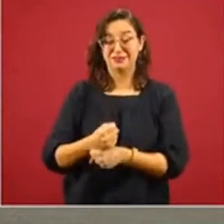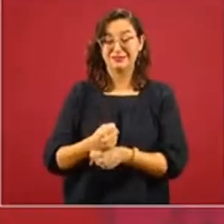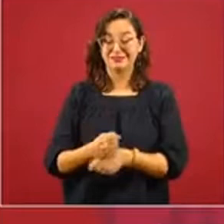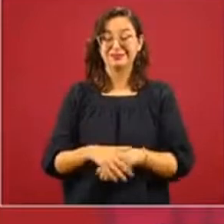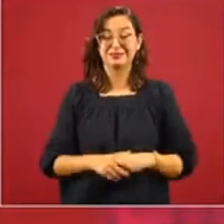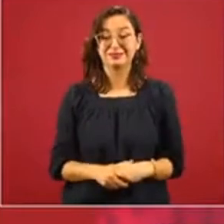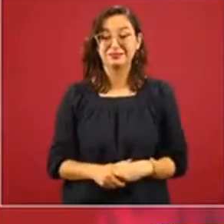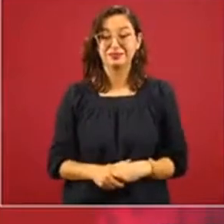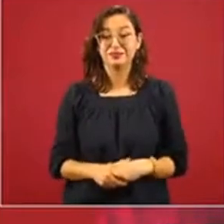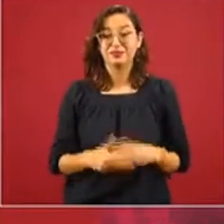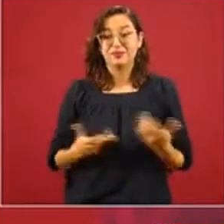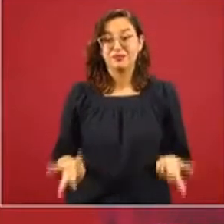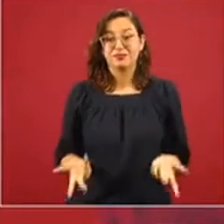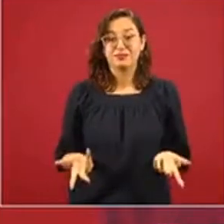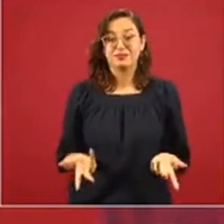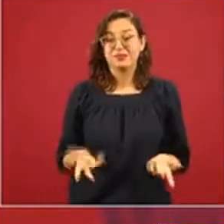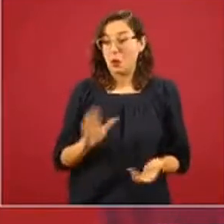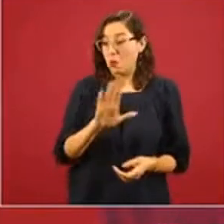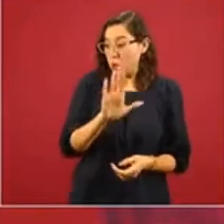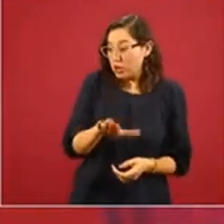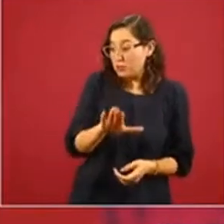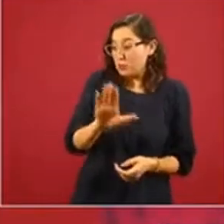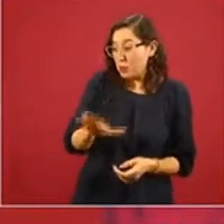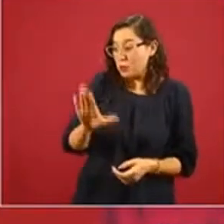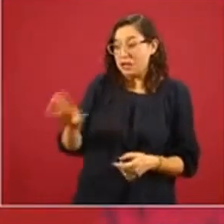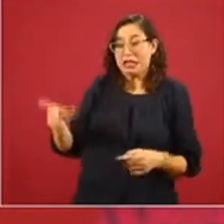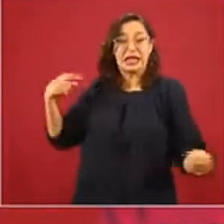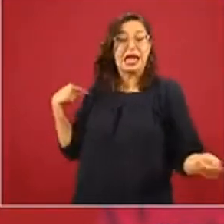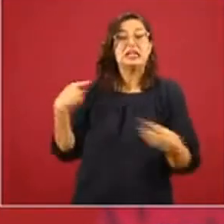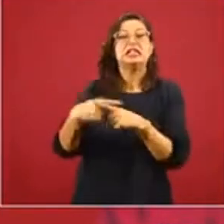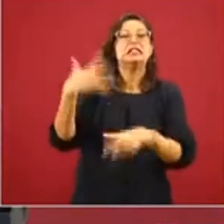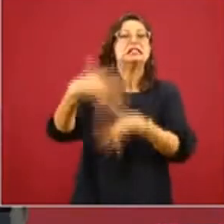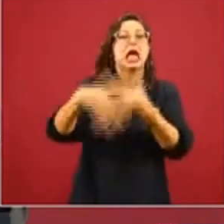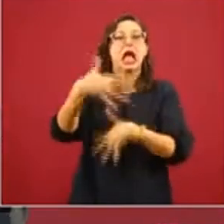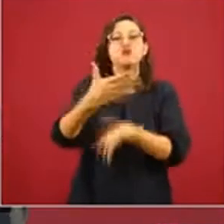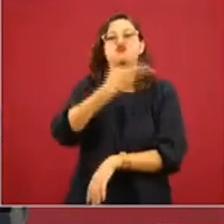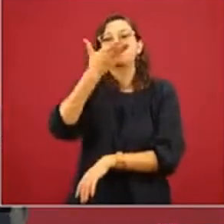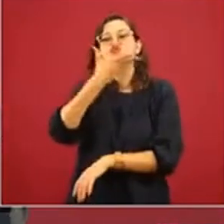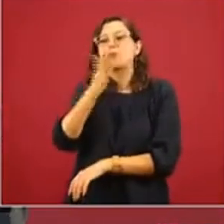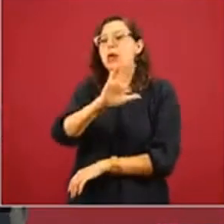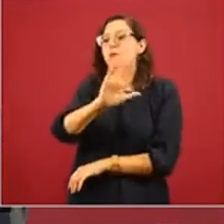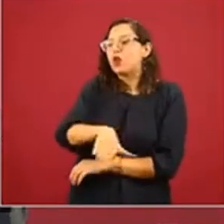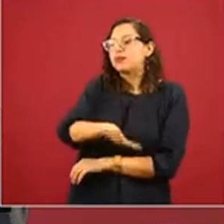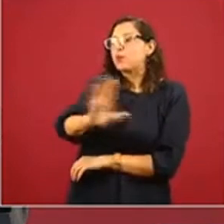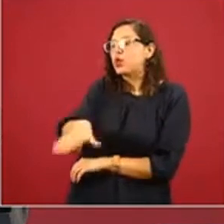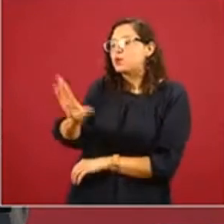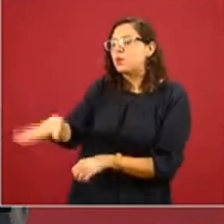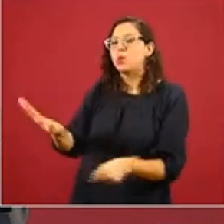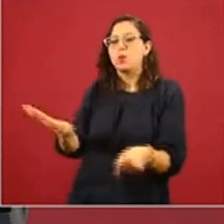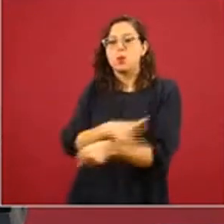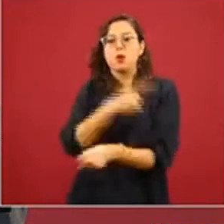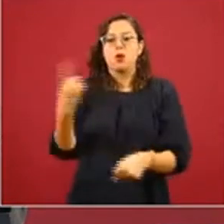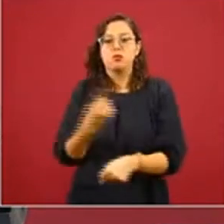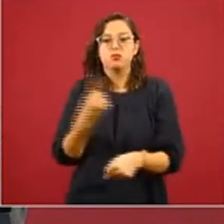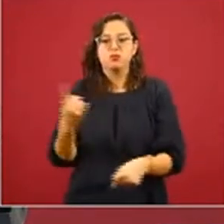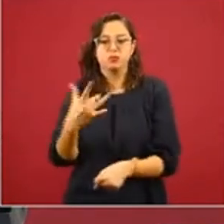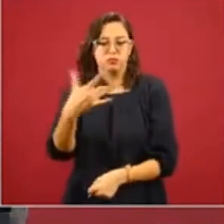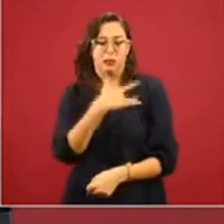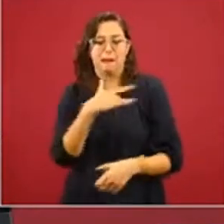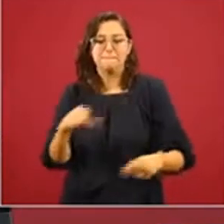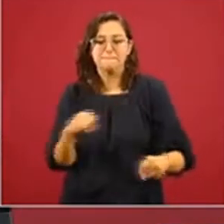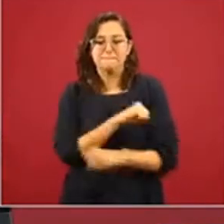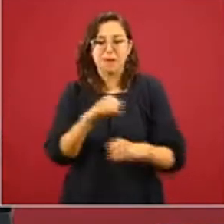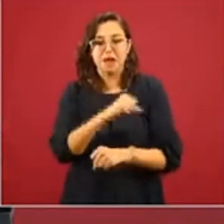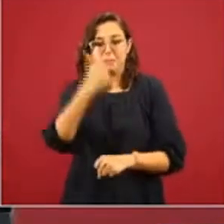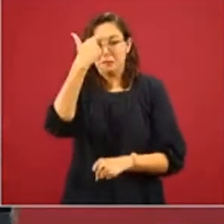años. Nuestras primeras causas de muerte desde hace más de 15 años, enfermedad cardiovascular, es decir, infartos